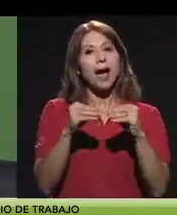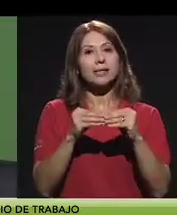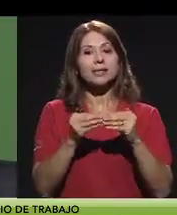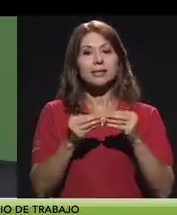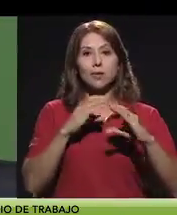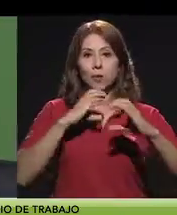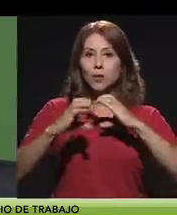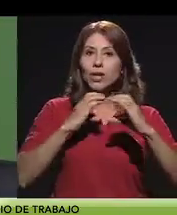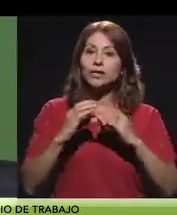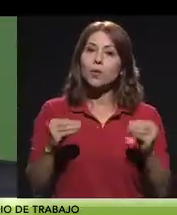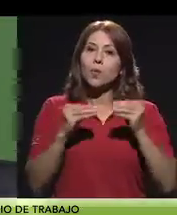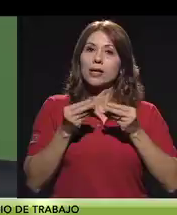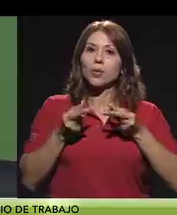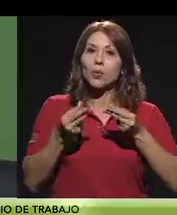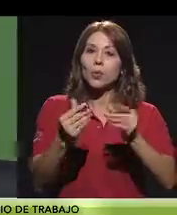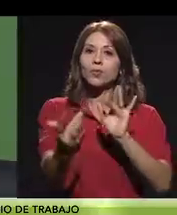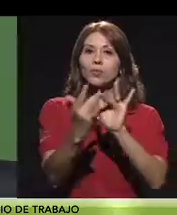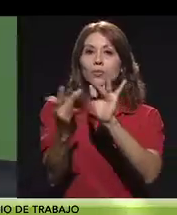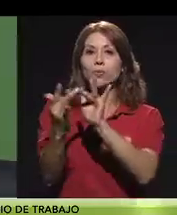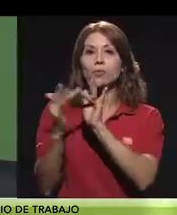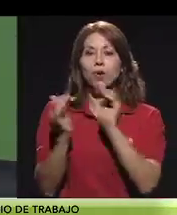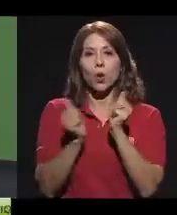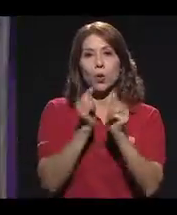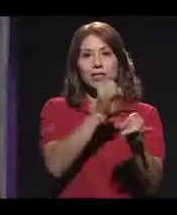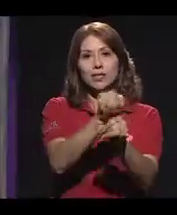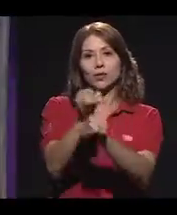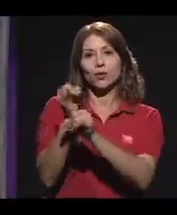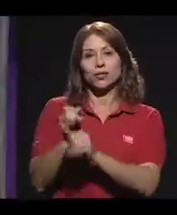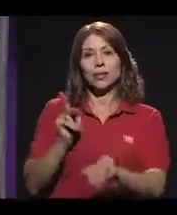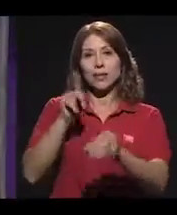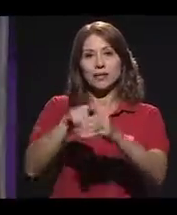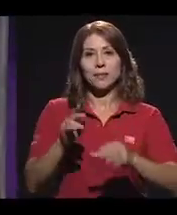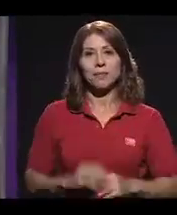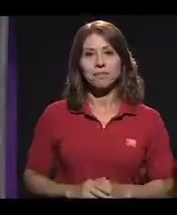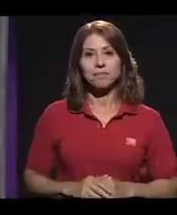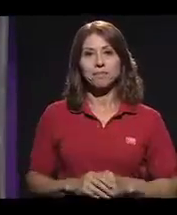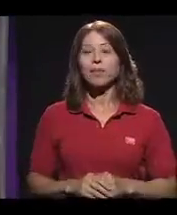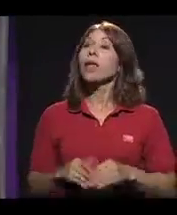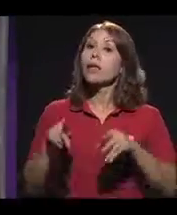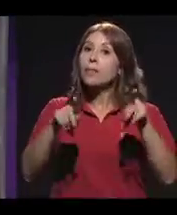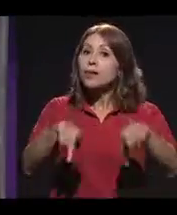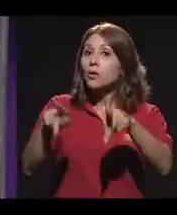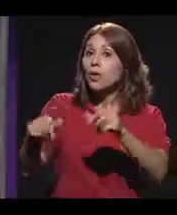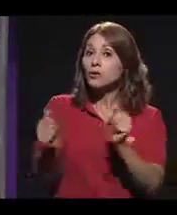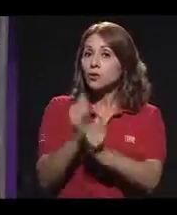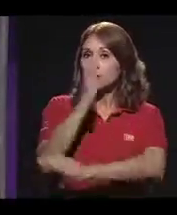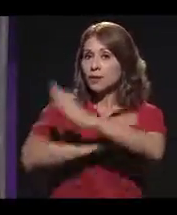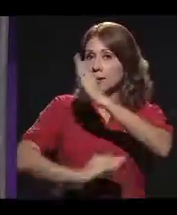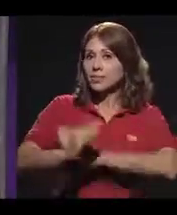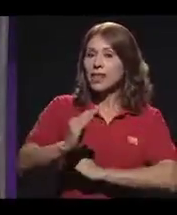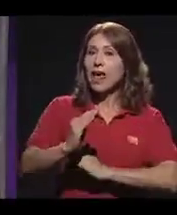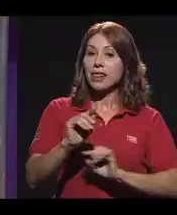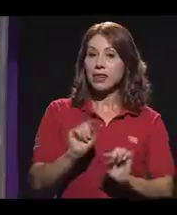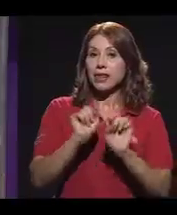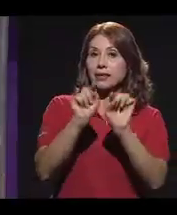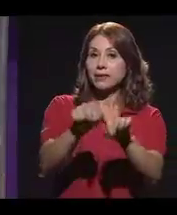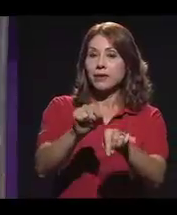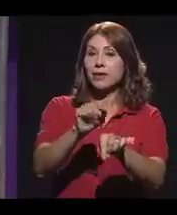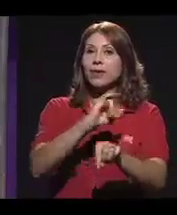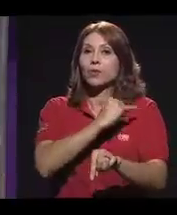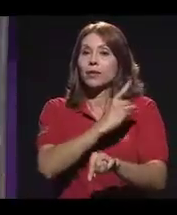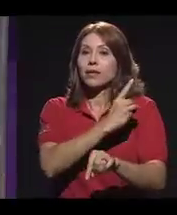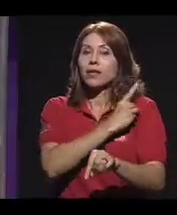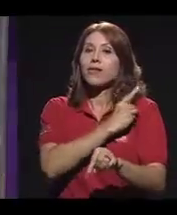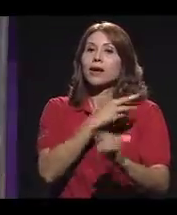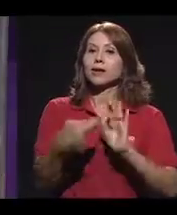más fluida directamente con las instituciones que participan. En el caso de las personas con discapacidad que están representando a organizaciones,